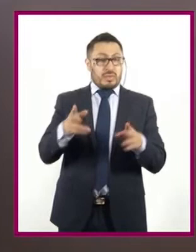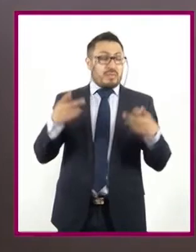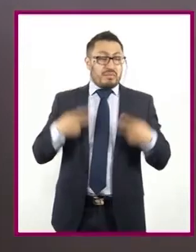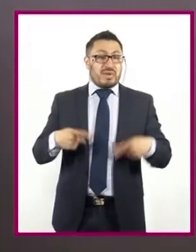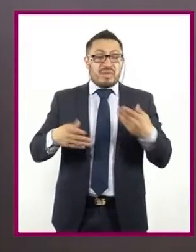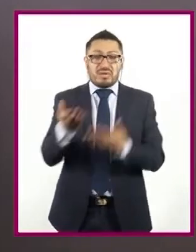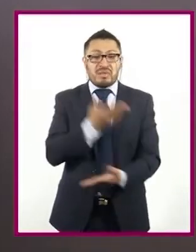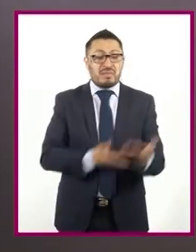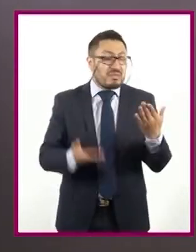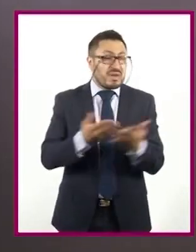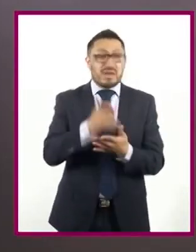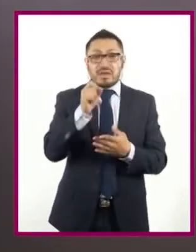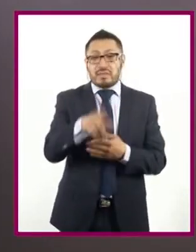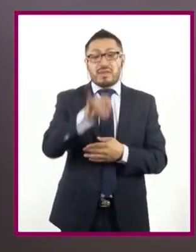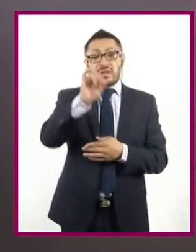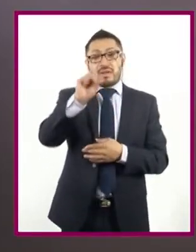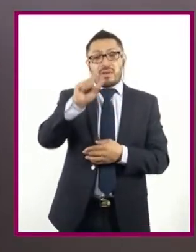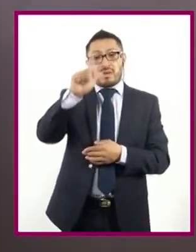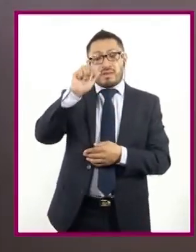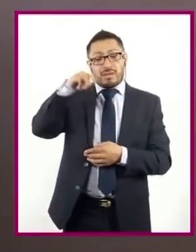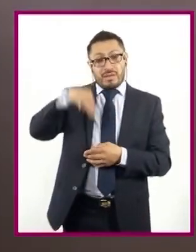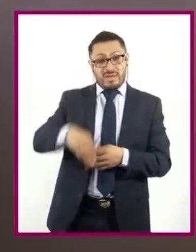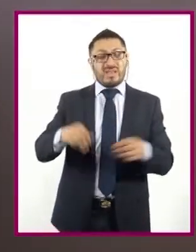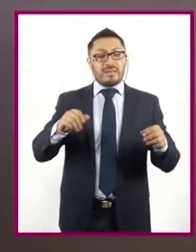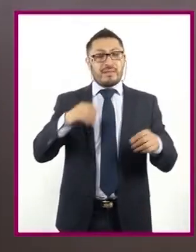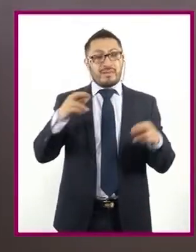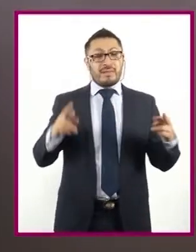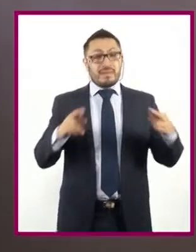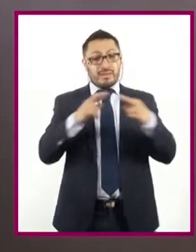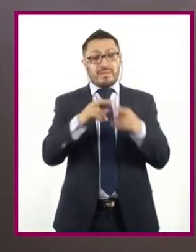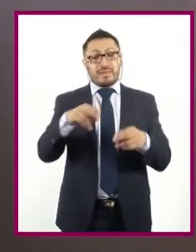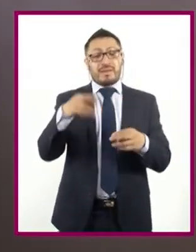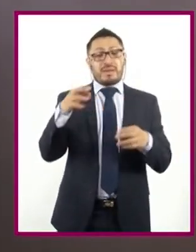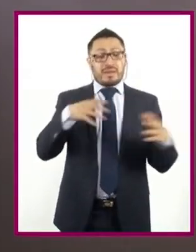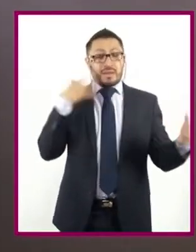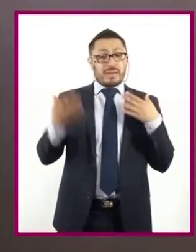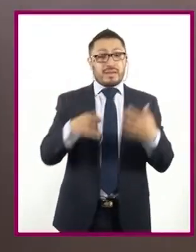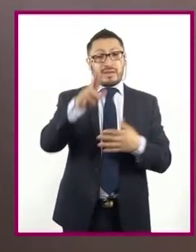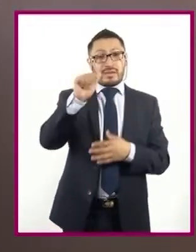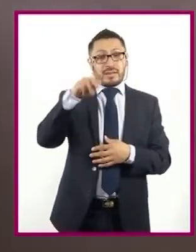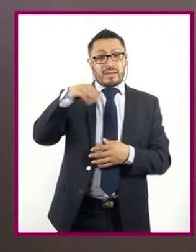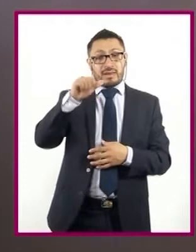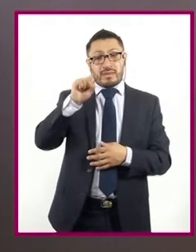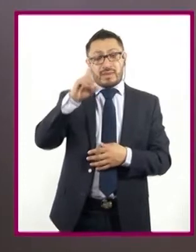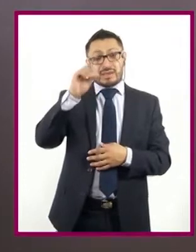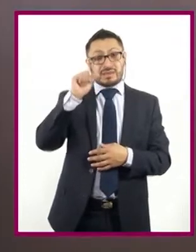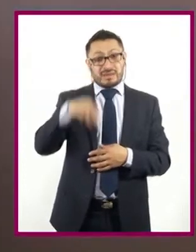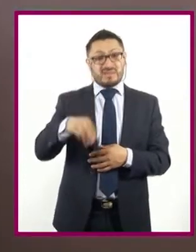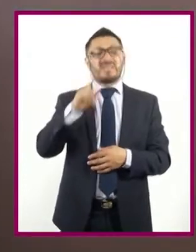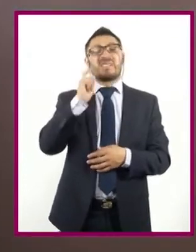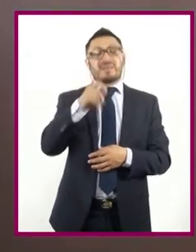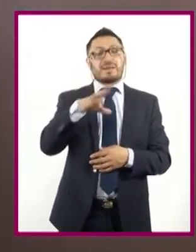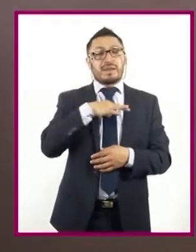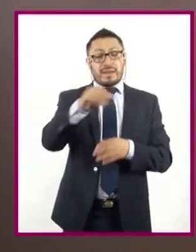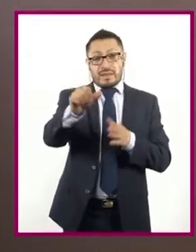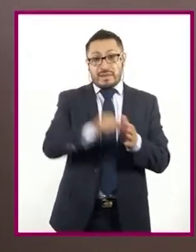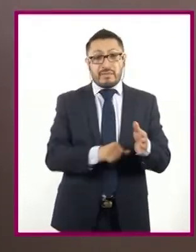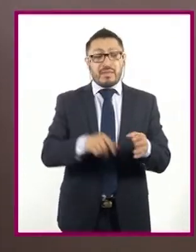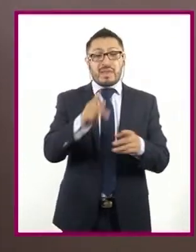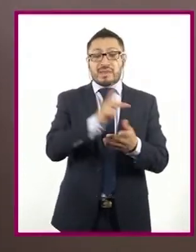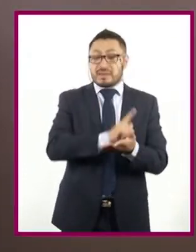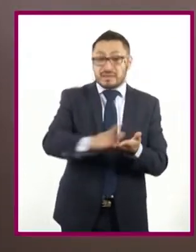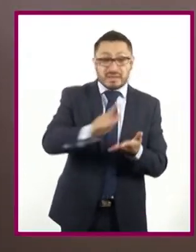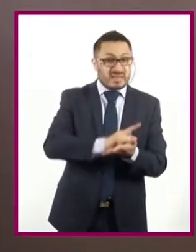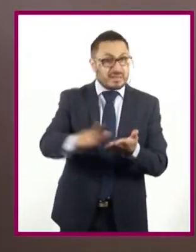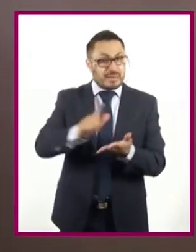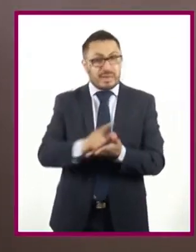la misma religión del Islam, es una celebración llamada Ramazán, en el que se conoce también el mes de la purificación.